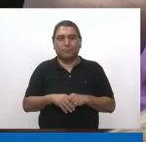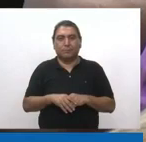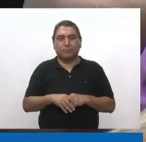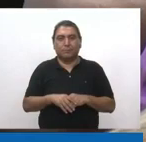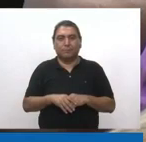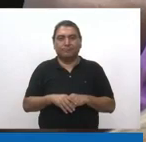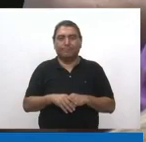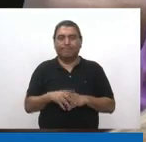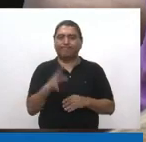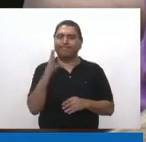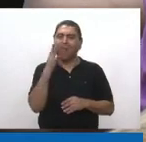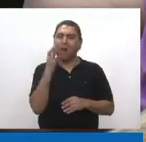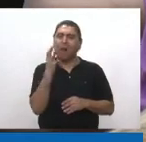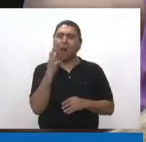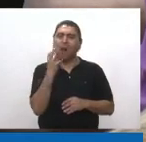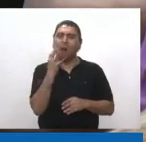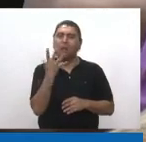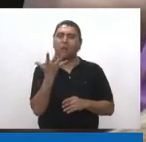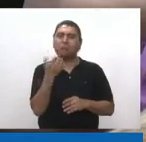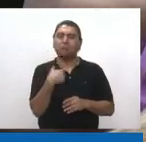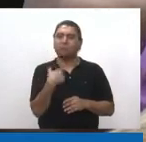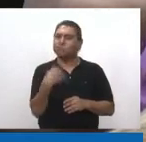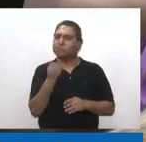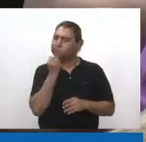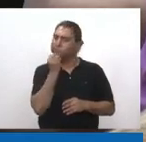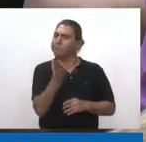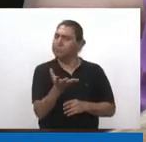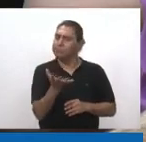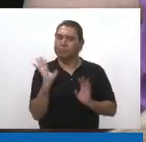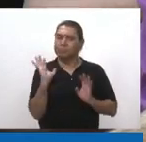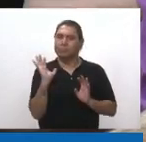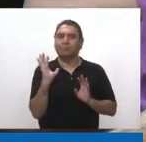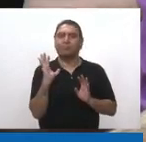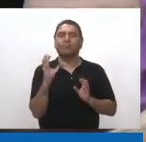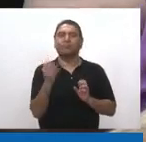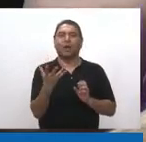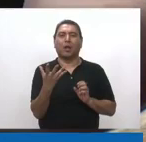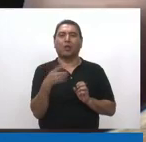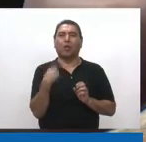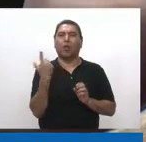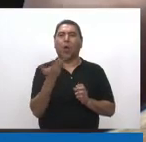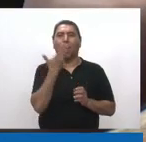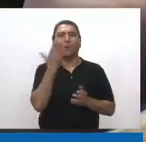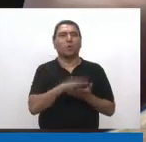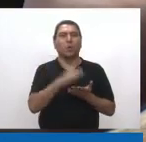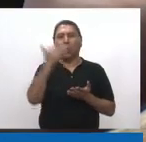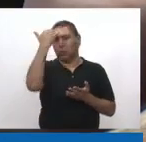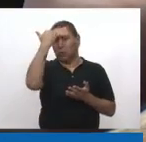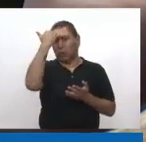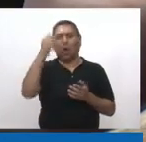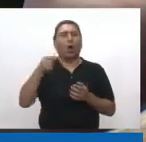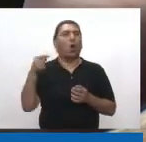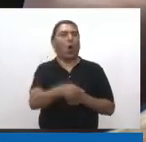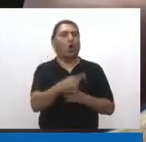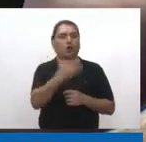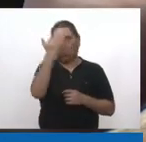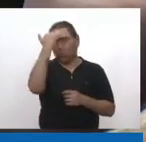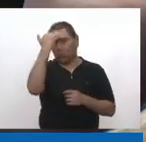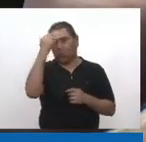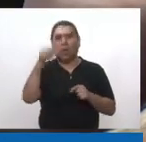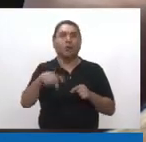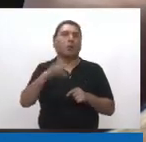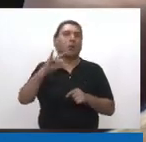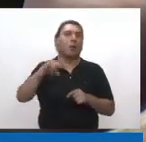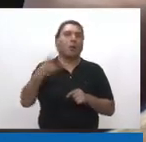Hay algo que también no puedo dejar de decirlo porque todo el mundo dice, es constitucional, es inconstitucional, este DNU